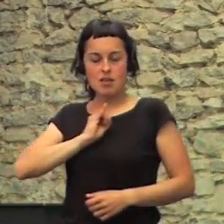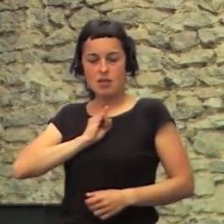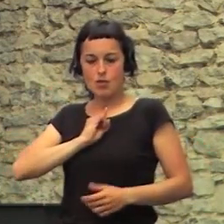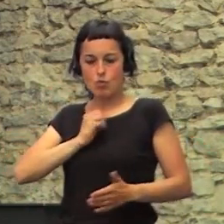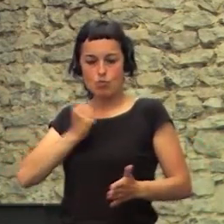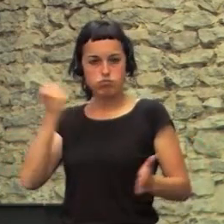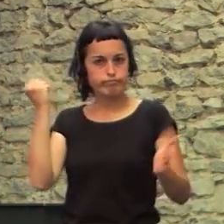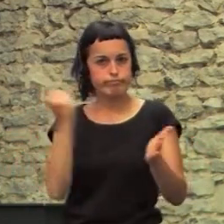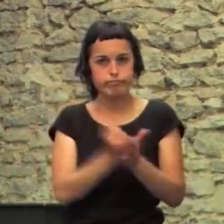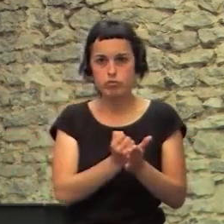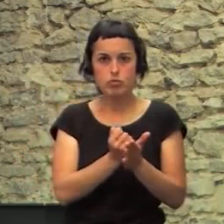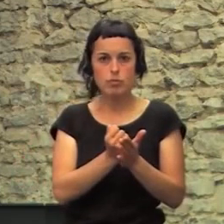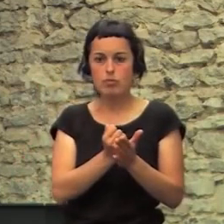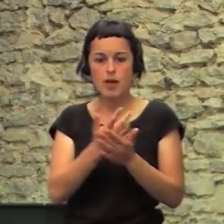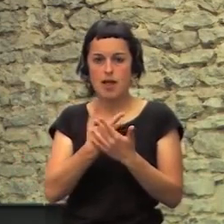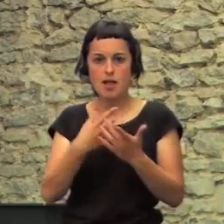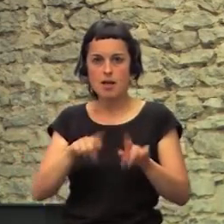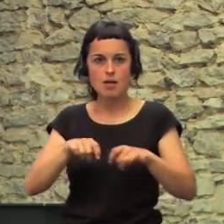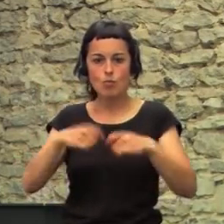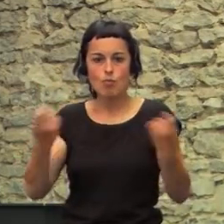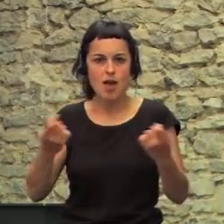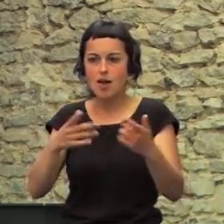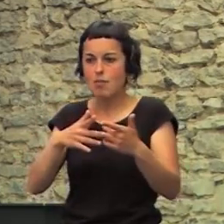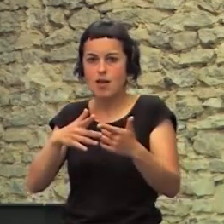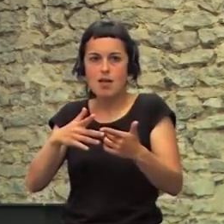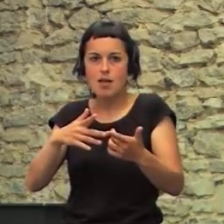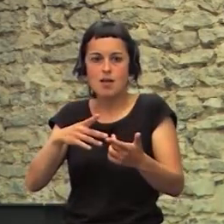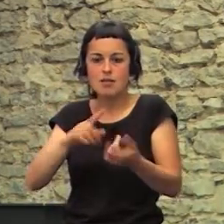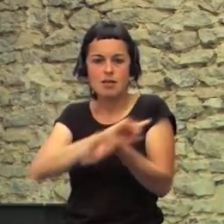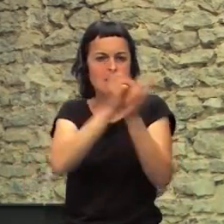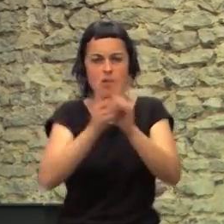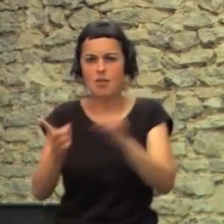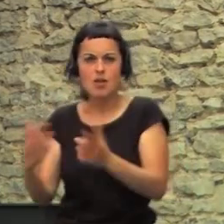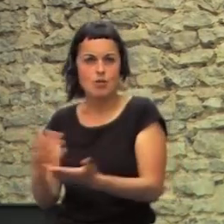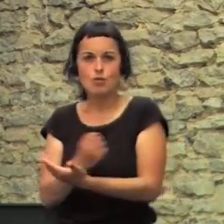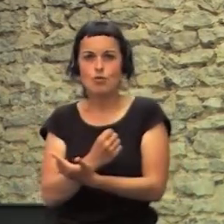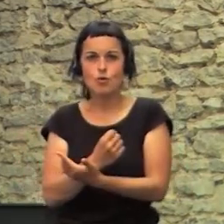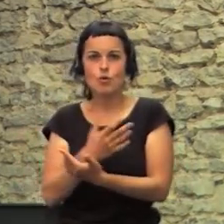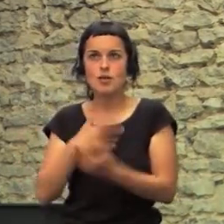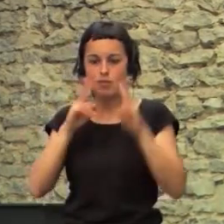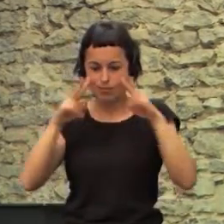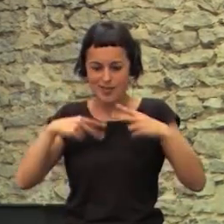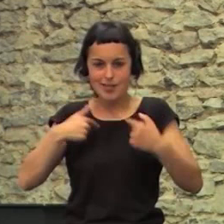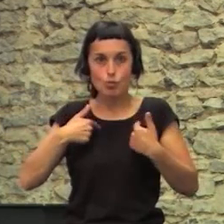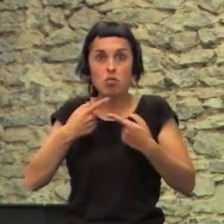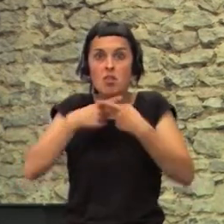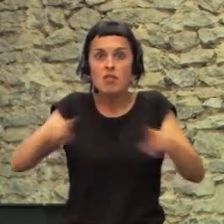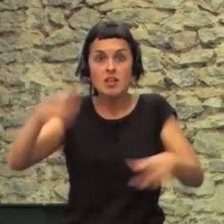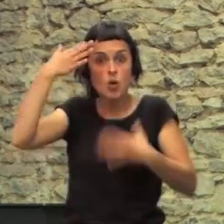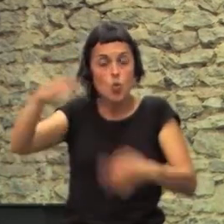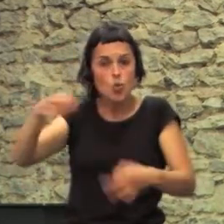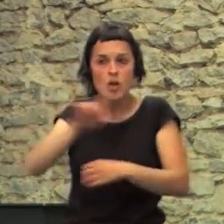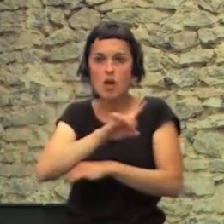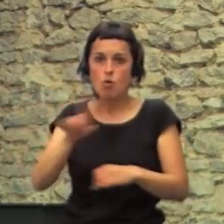encuentro para romper esa barrera del tabú, del estigma y sentir que tu diferencia no eres la única, sobre todo, ¿no? Todavía